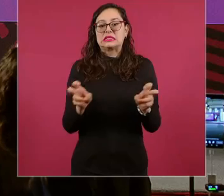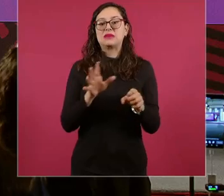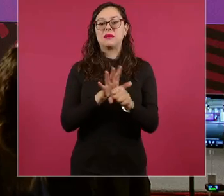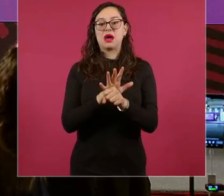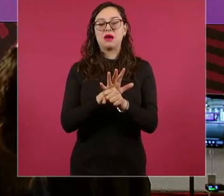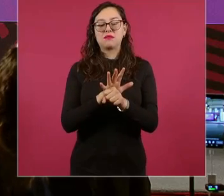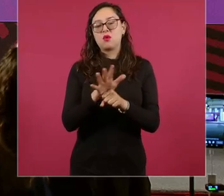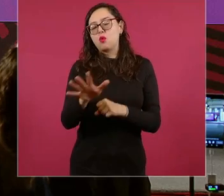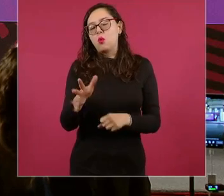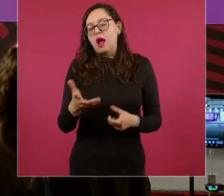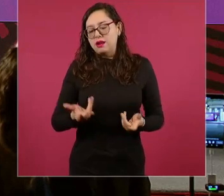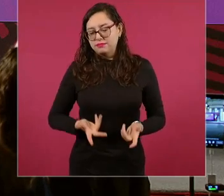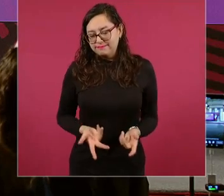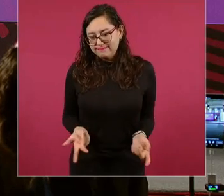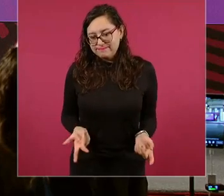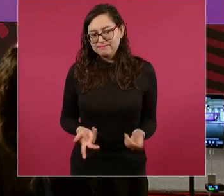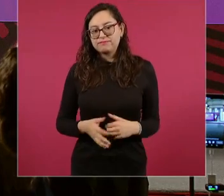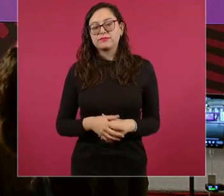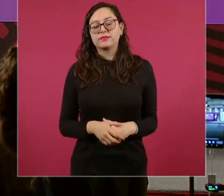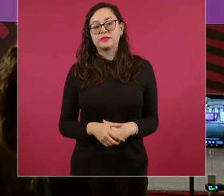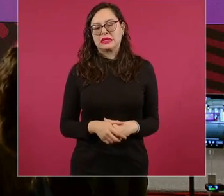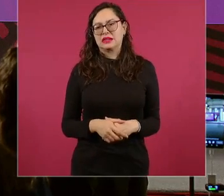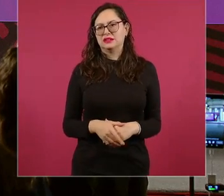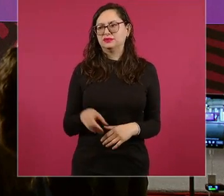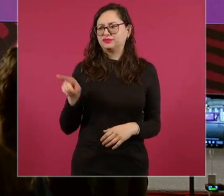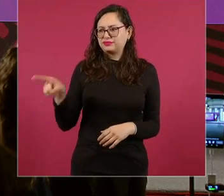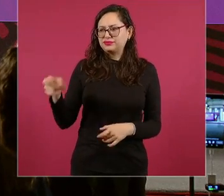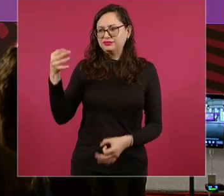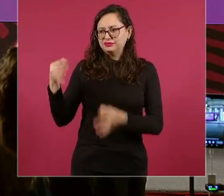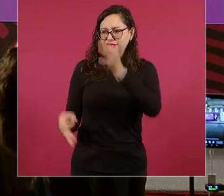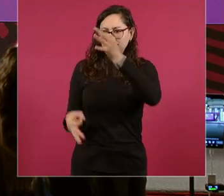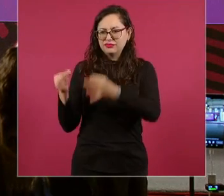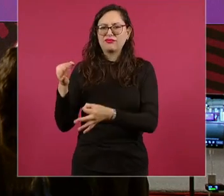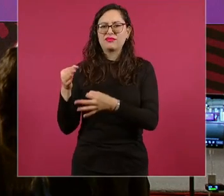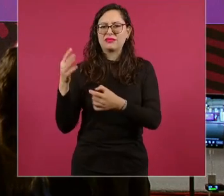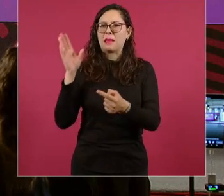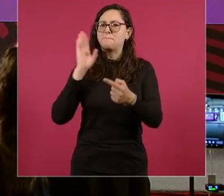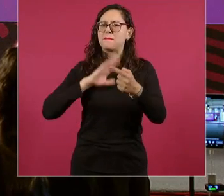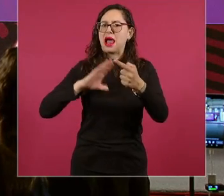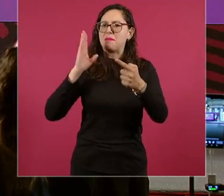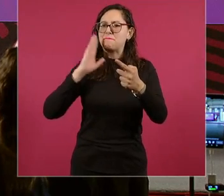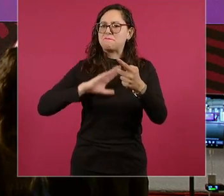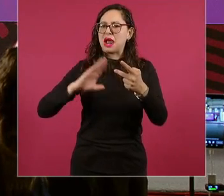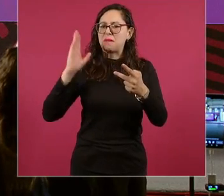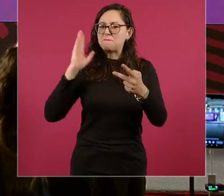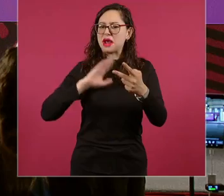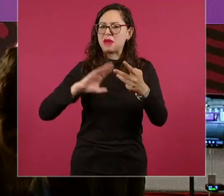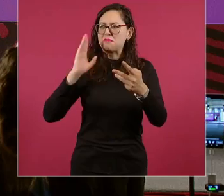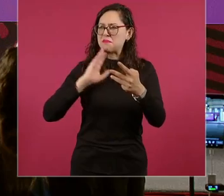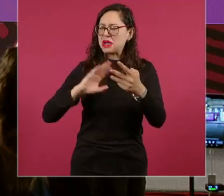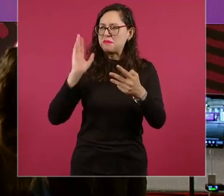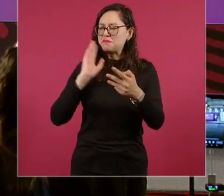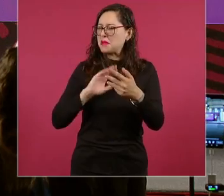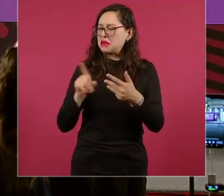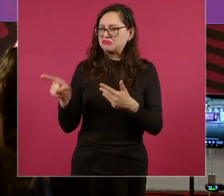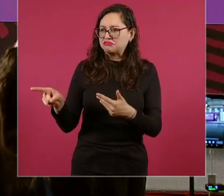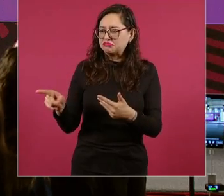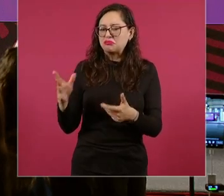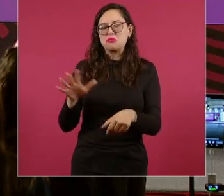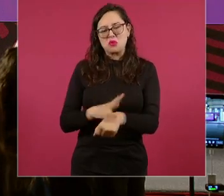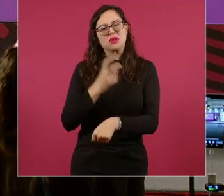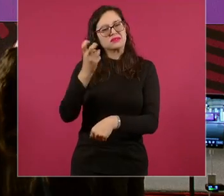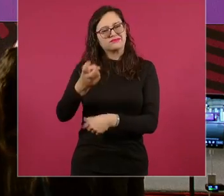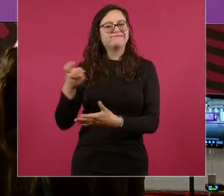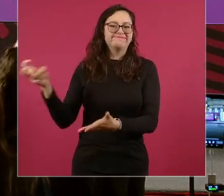las razones que han llevado a la presentación de esta reforma constitucional presentada por el presidente el 5 de